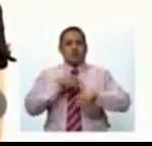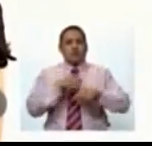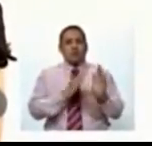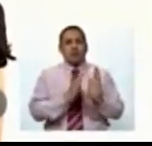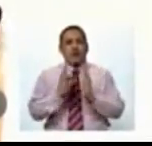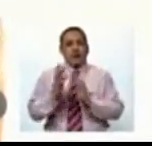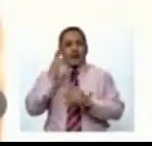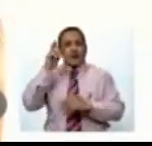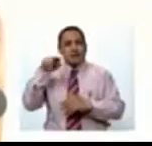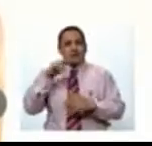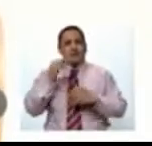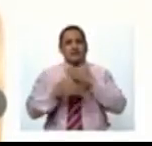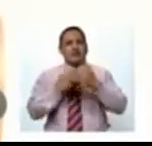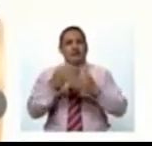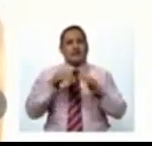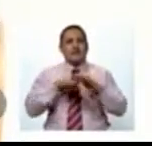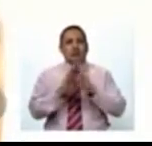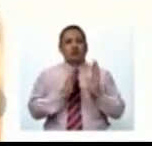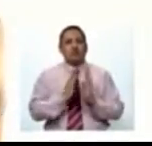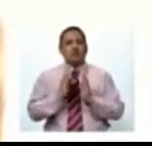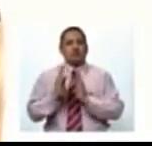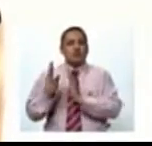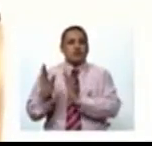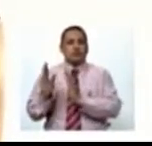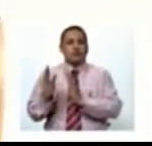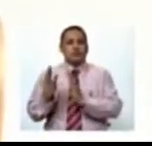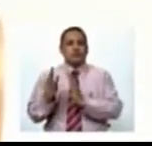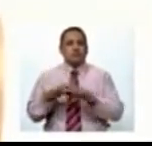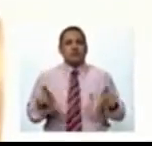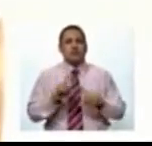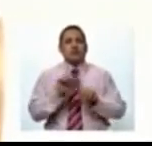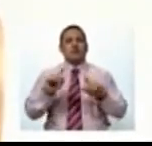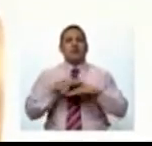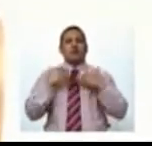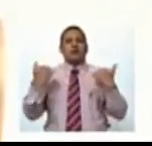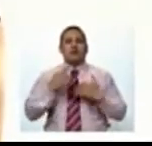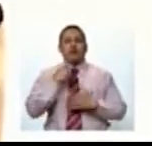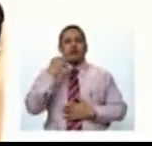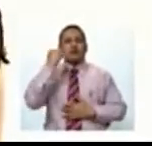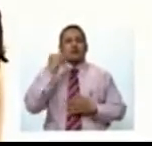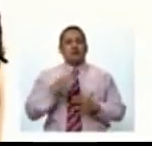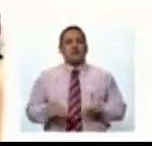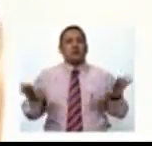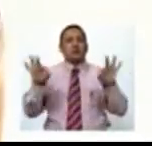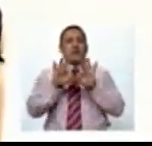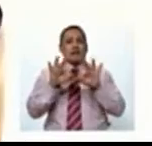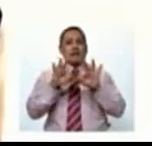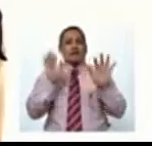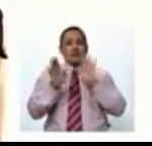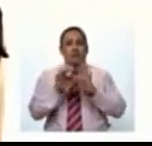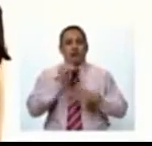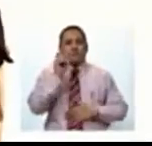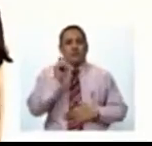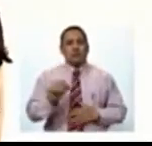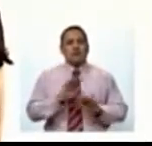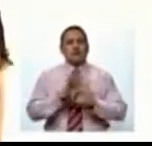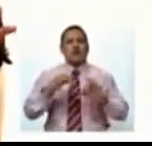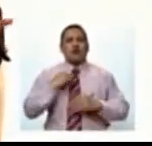es aquel que se realiza dentro de un debido proceso, sin afectar los derechos fundamentales del imputado ni del